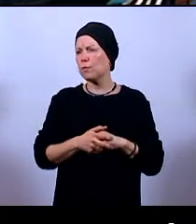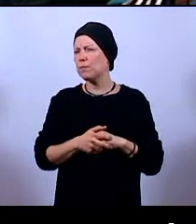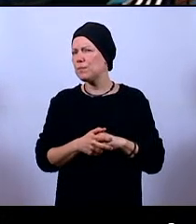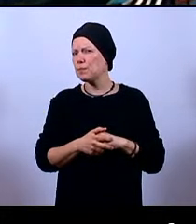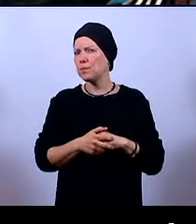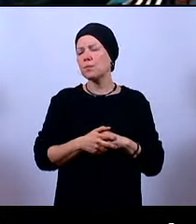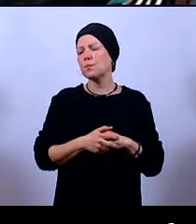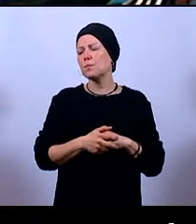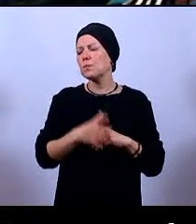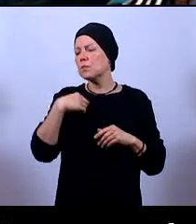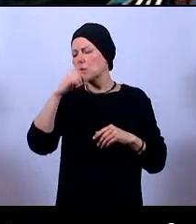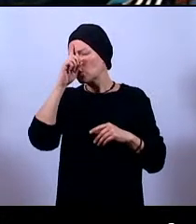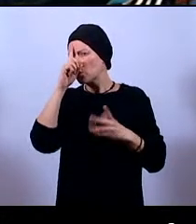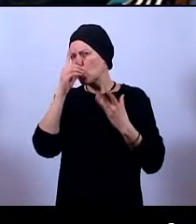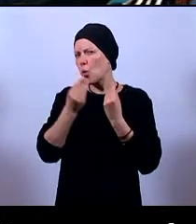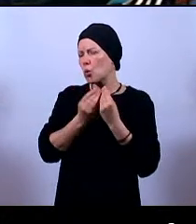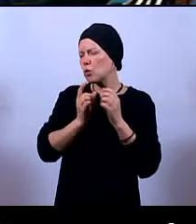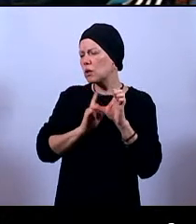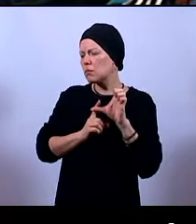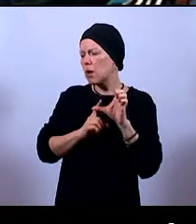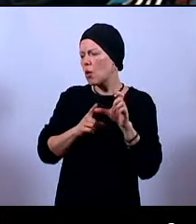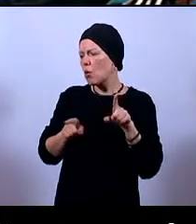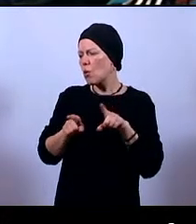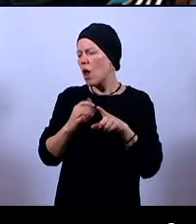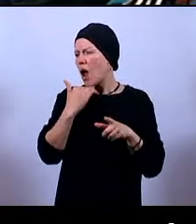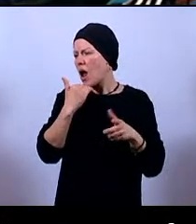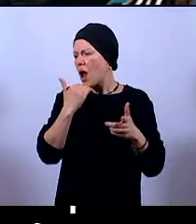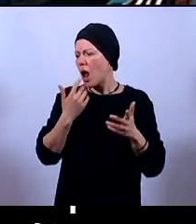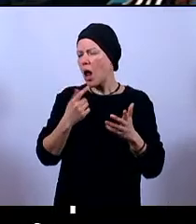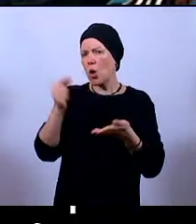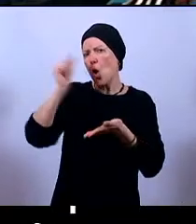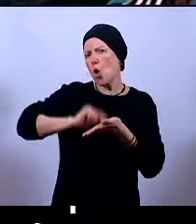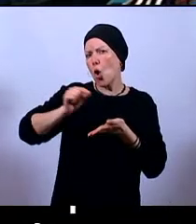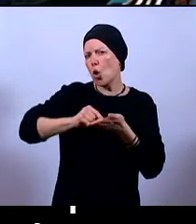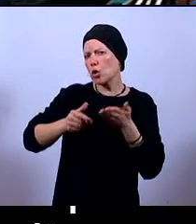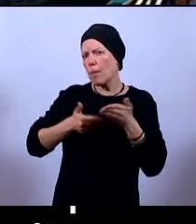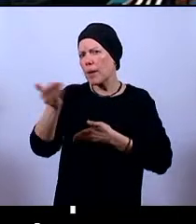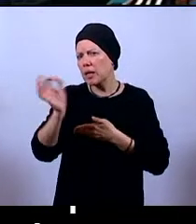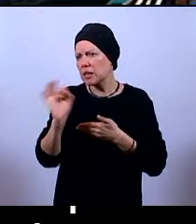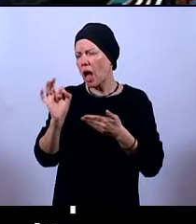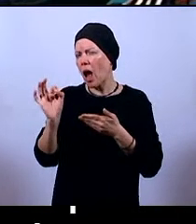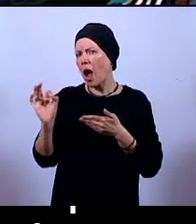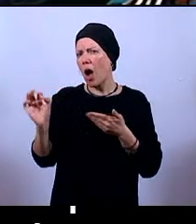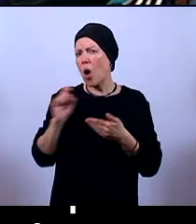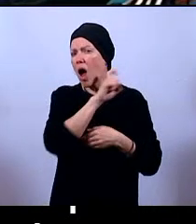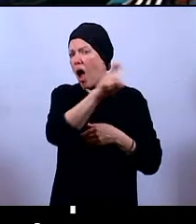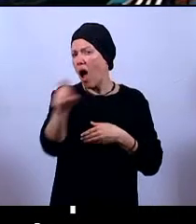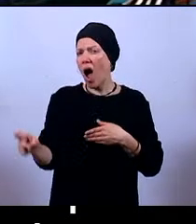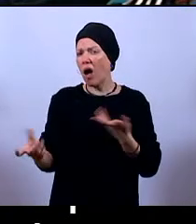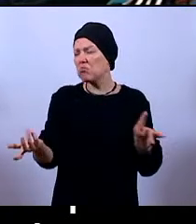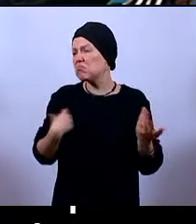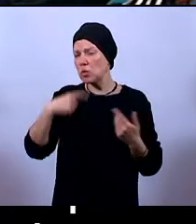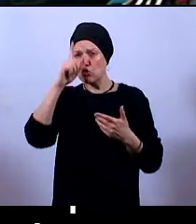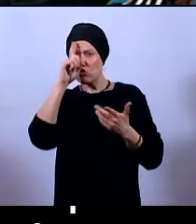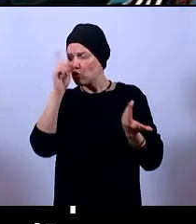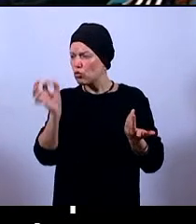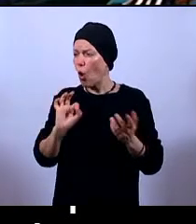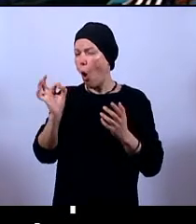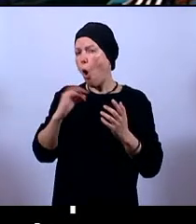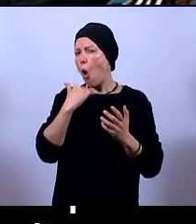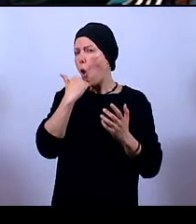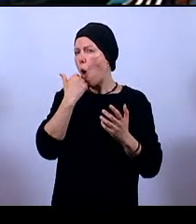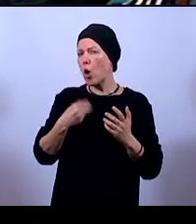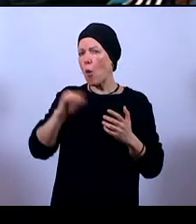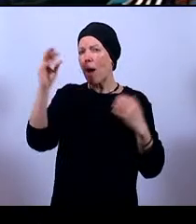crespones, no sé si la Junta a lo mejor va a hacer algún tipo de declaración oficial, nota o algún tipo de comunicado al respecto o no, si alguna acción más